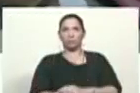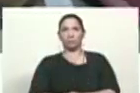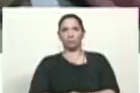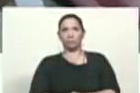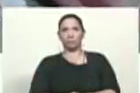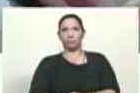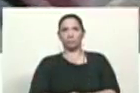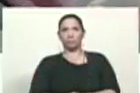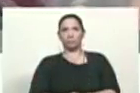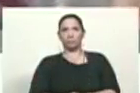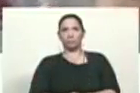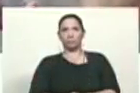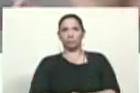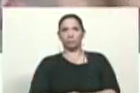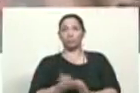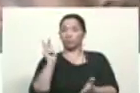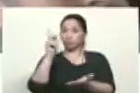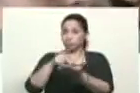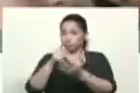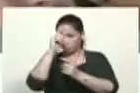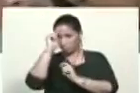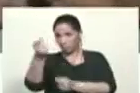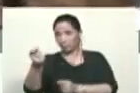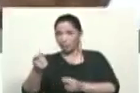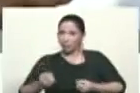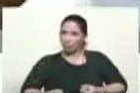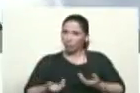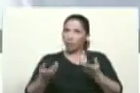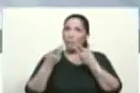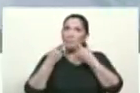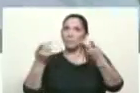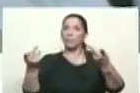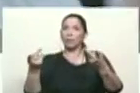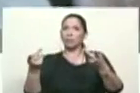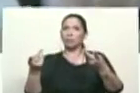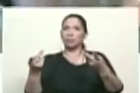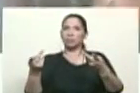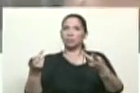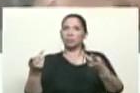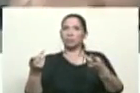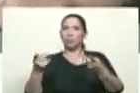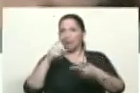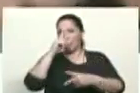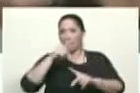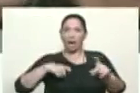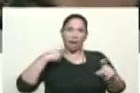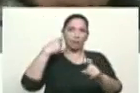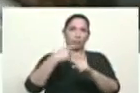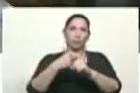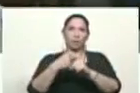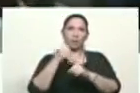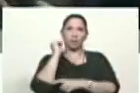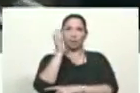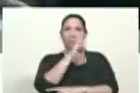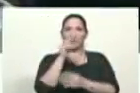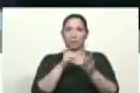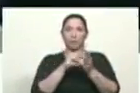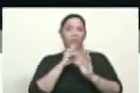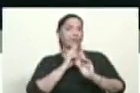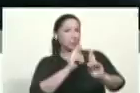Fue a reconocerlos y fue a ofrecer su mensaje anual en la Asamblea Nacional. Y la respuesta ya ustedes la